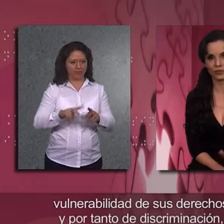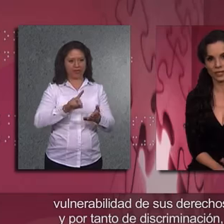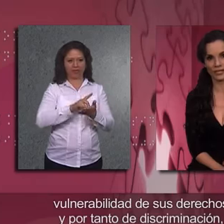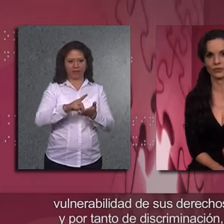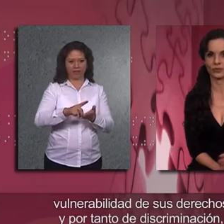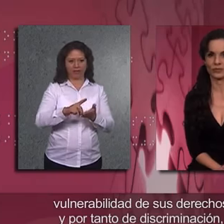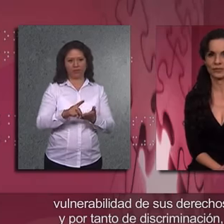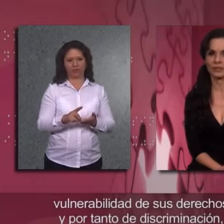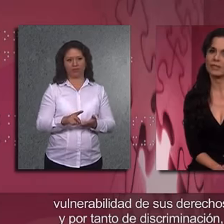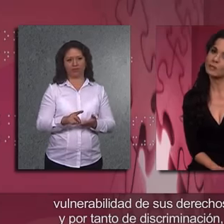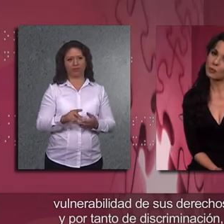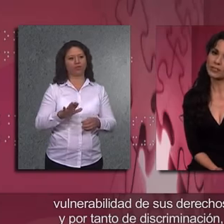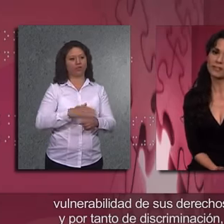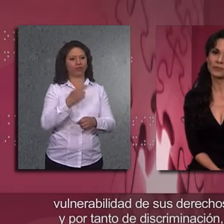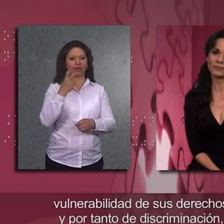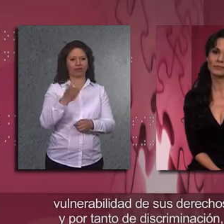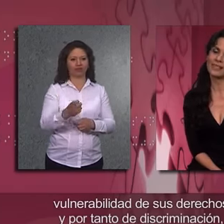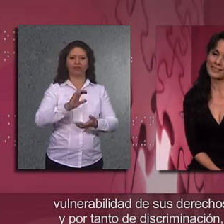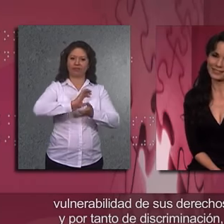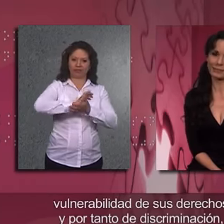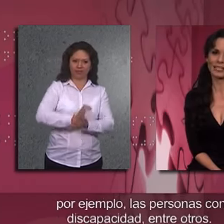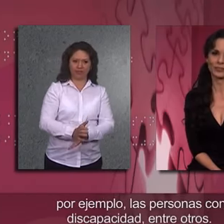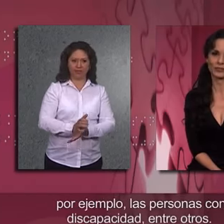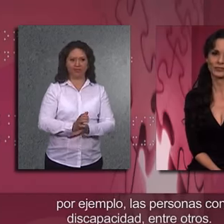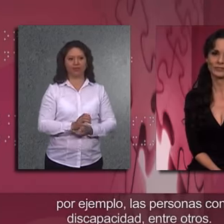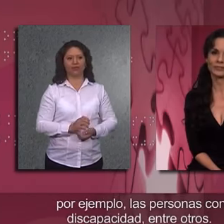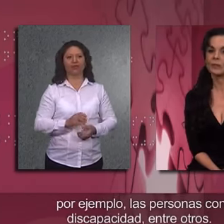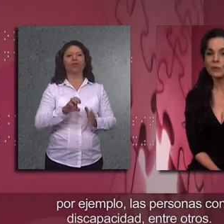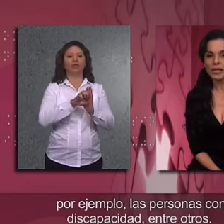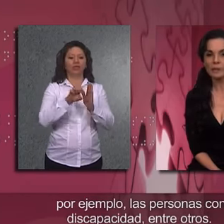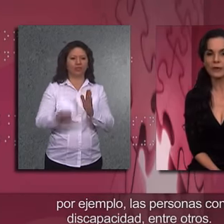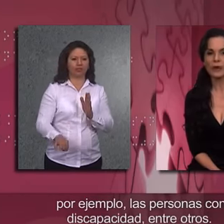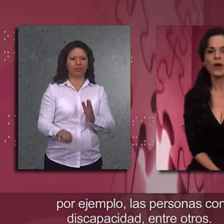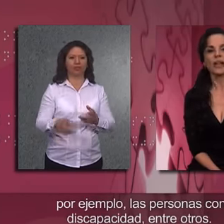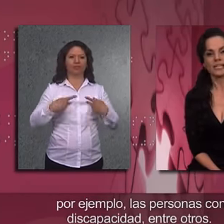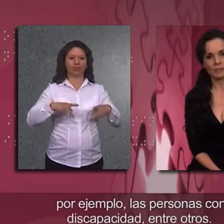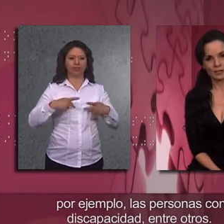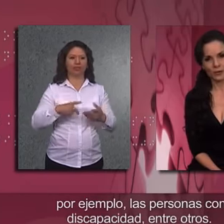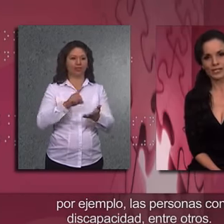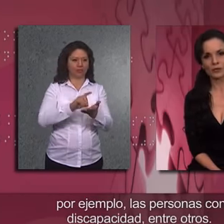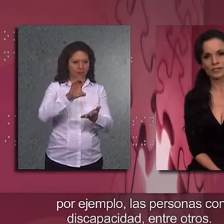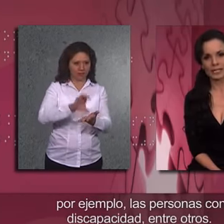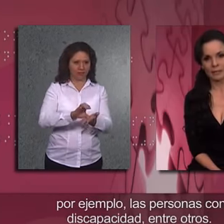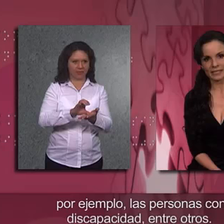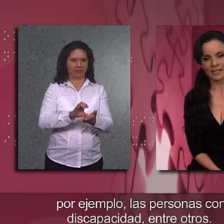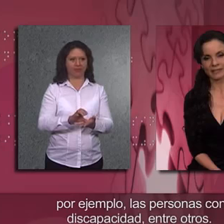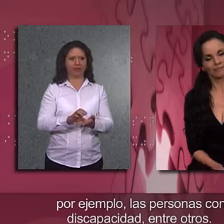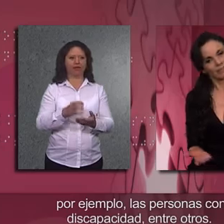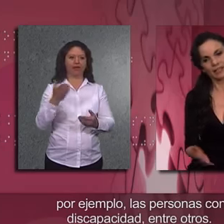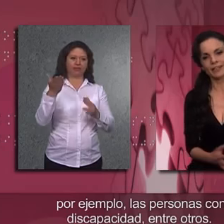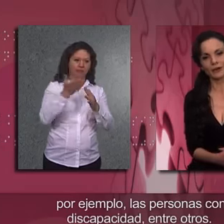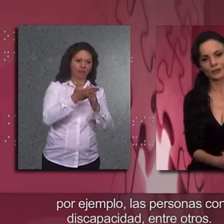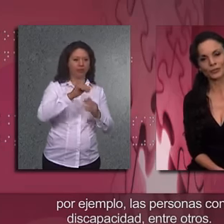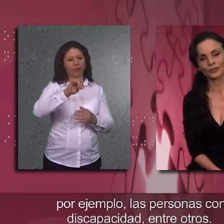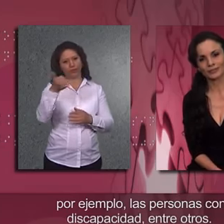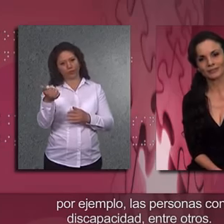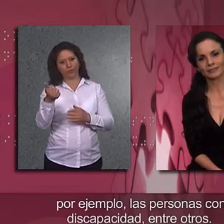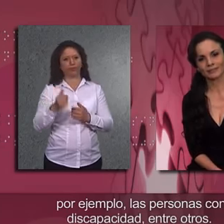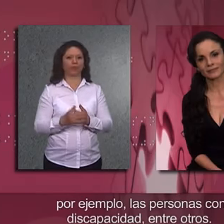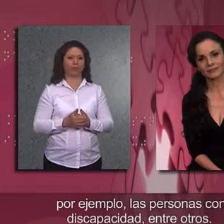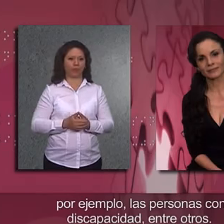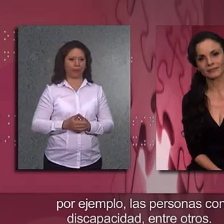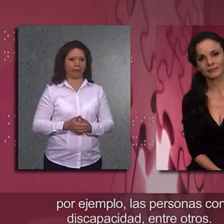vulnerabilidad de sus derechos y, por tanto, de discriminación. Por ejemplo, las personas con discapacidad, entre